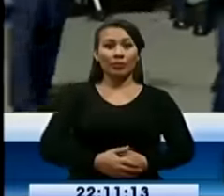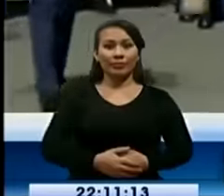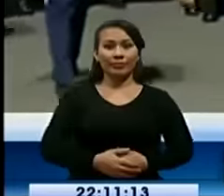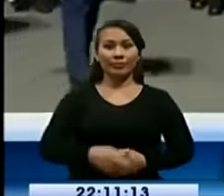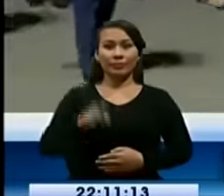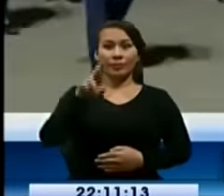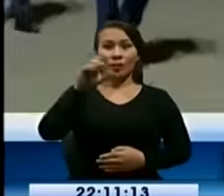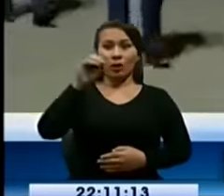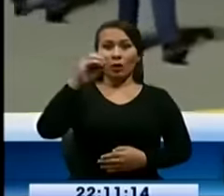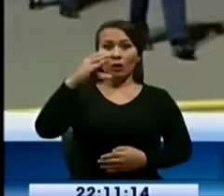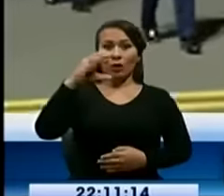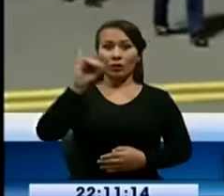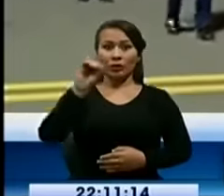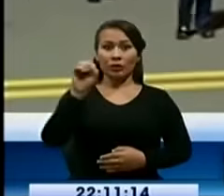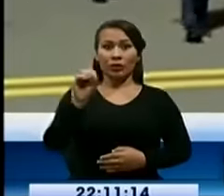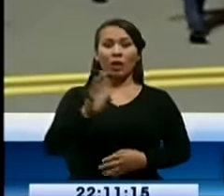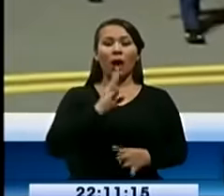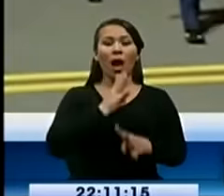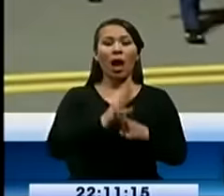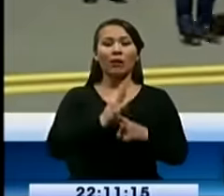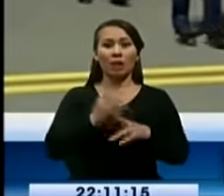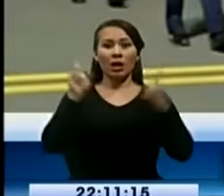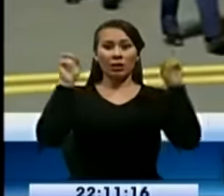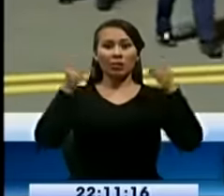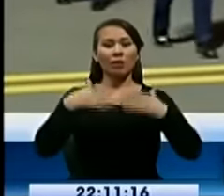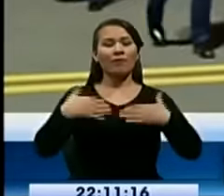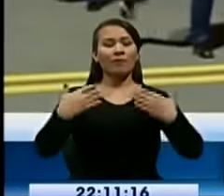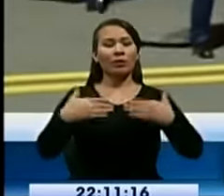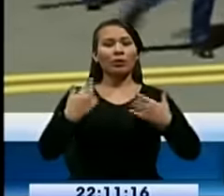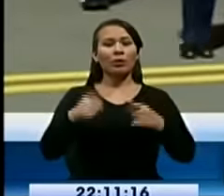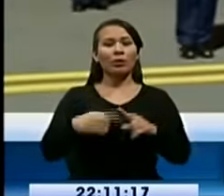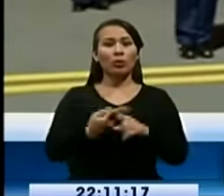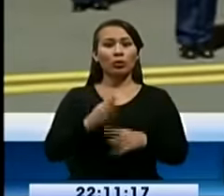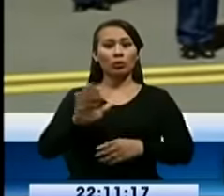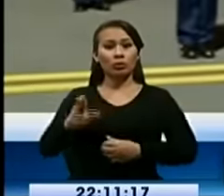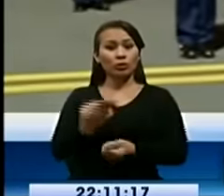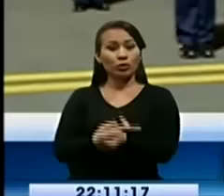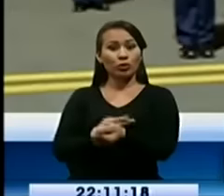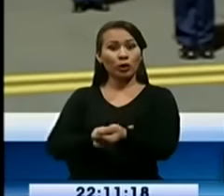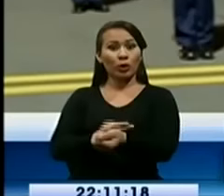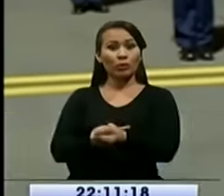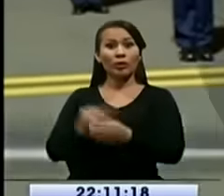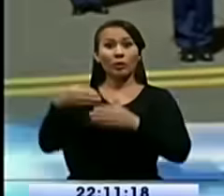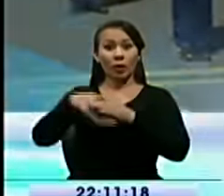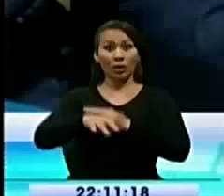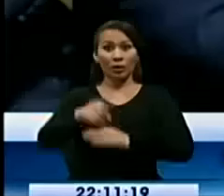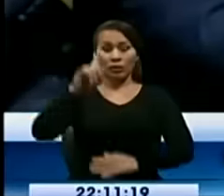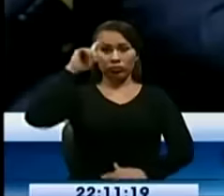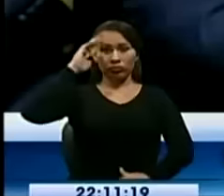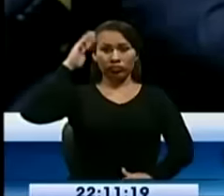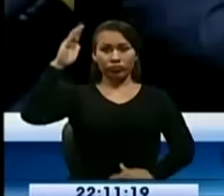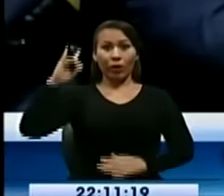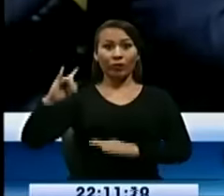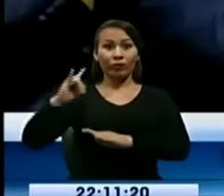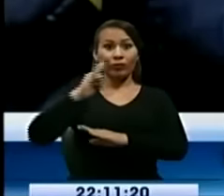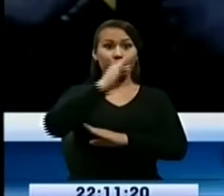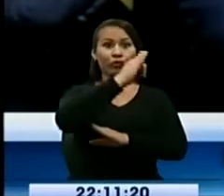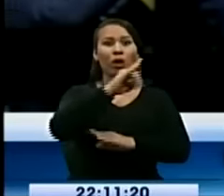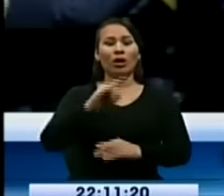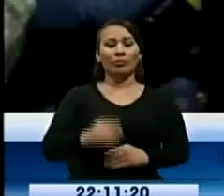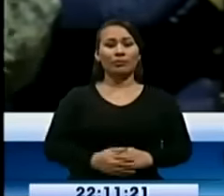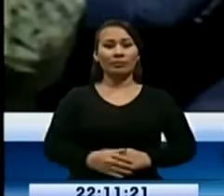Rocío Banchón habló del orgullo que sintió cuando su sobrino ingresó a la Fuerza Aérea. Para mí era